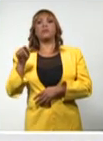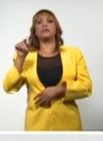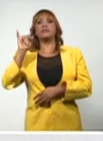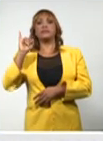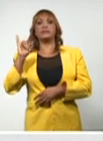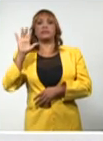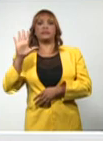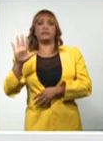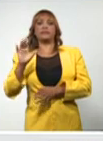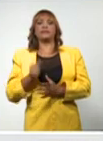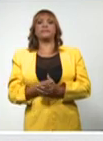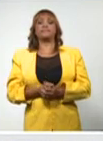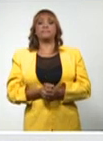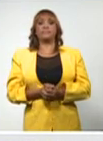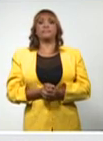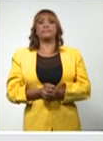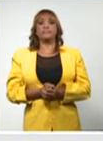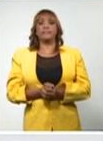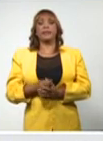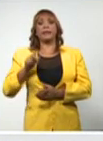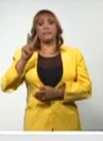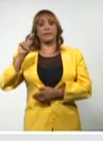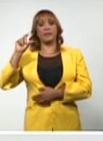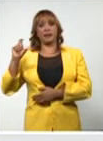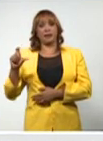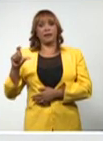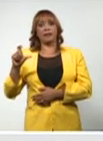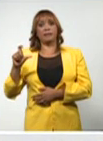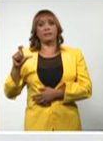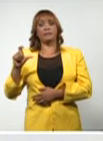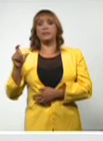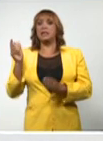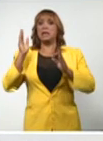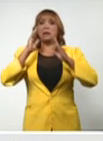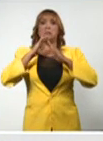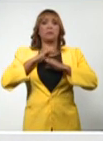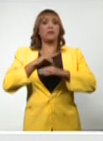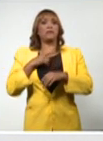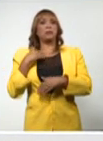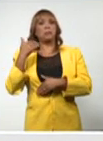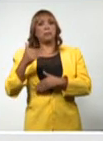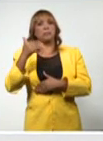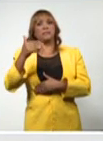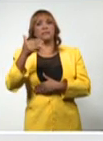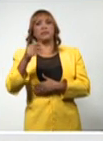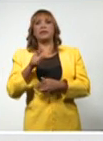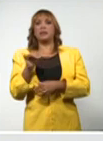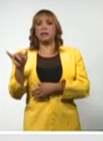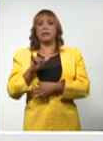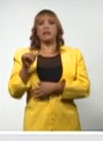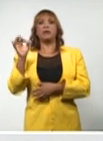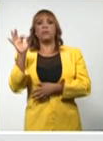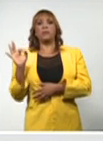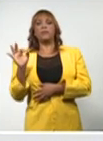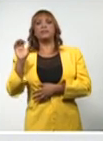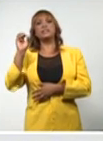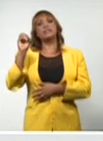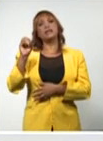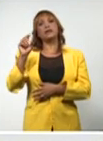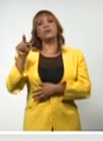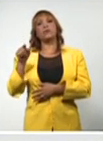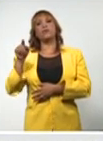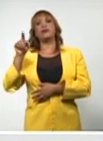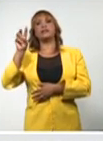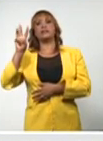3,65. Villa Clara, que no ha tenido, se mantiene con la tasa de